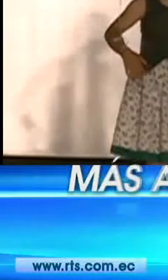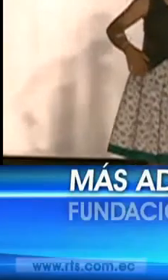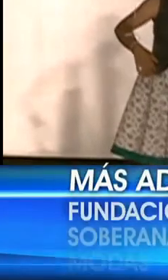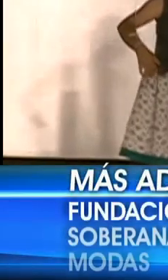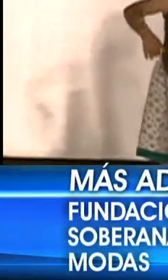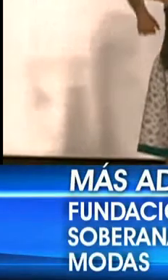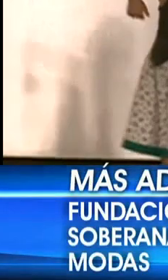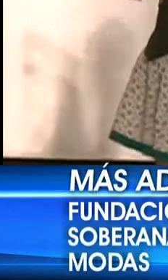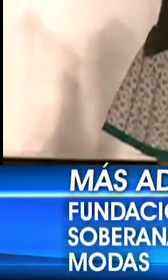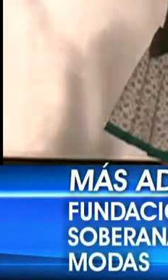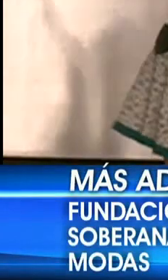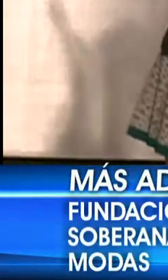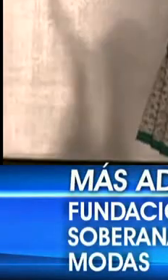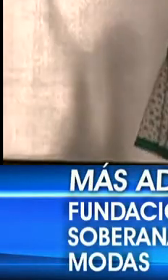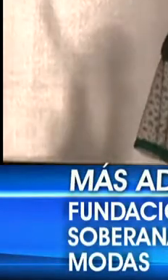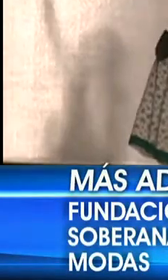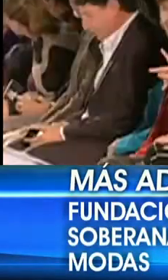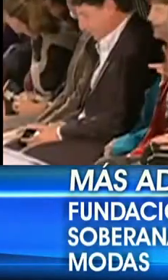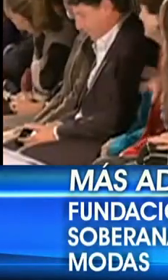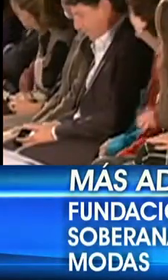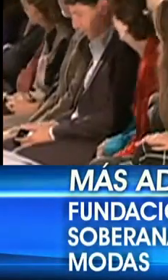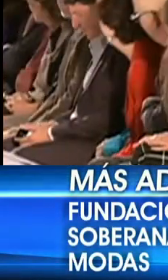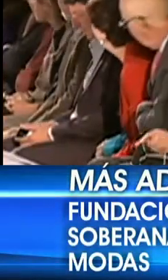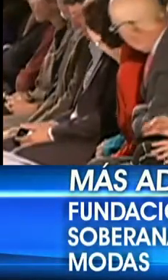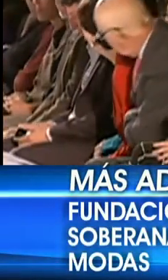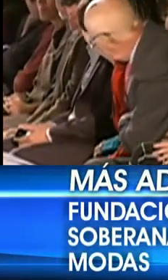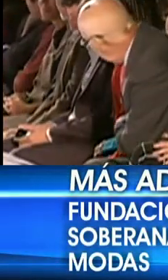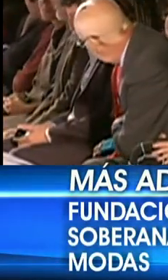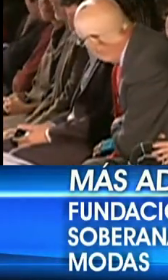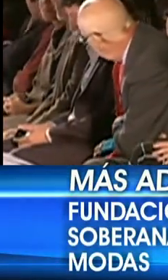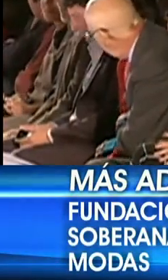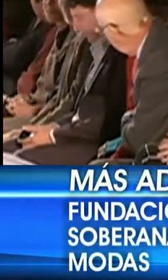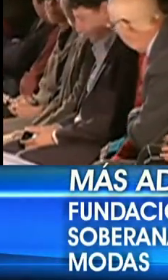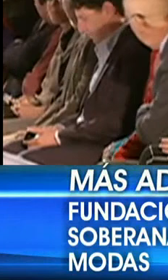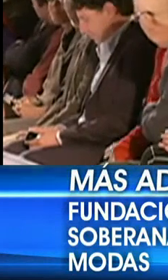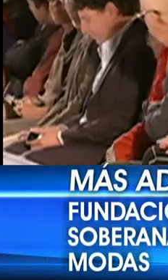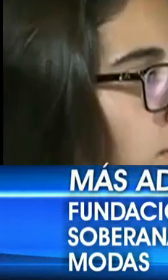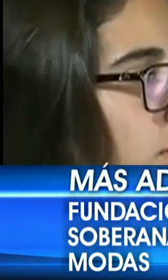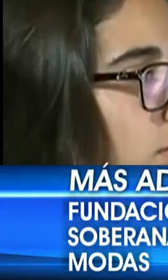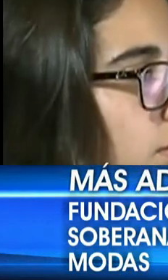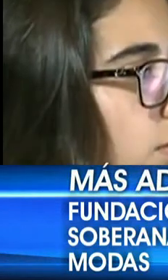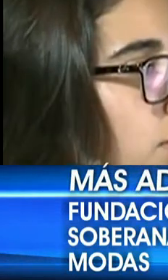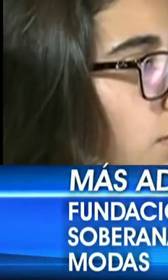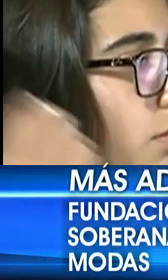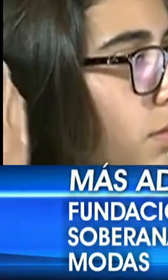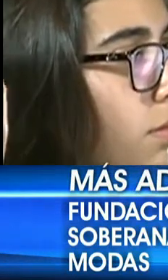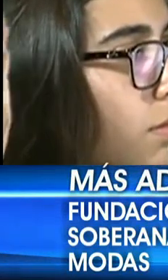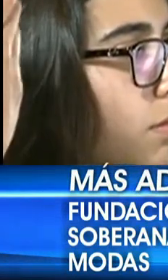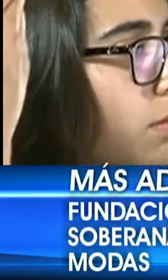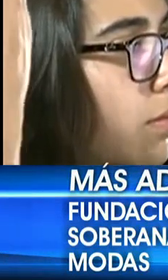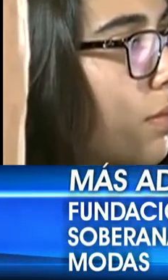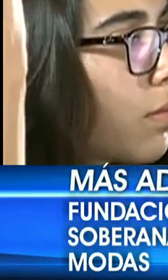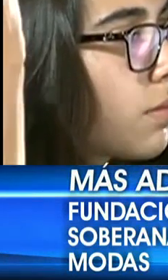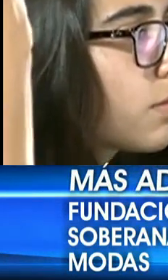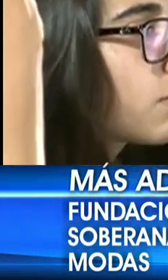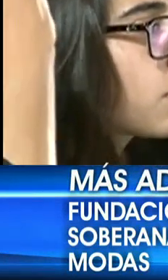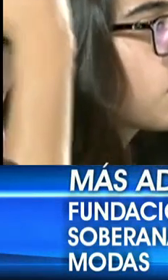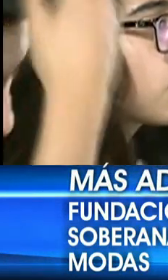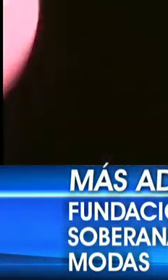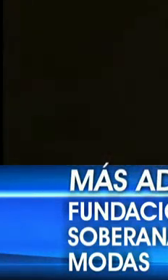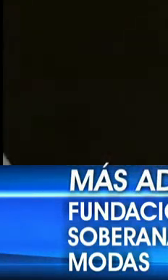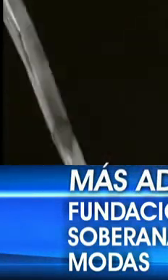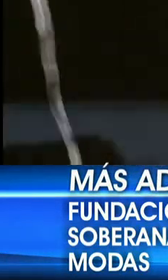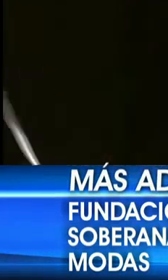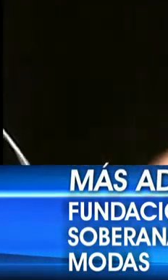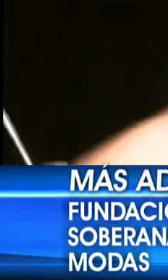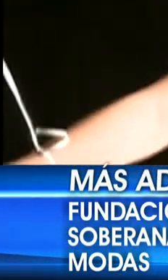Y al volver, no se pierda los detalles del desfile de modas Contrastes organizado por la Fundación Reina de Quito para beneficiar a los niños con síndrome